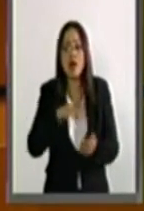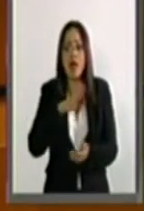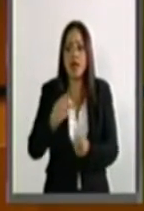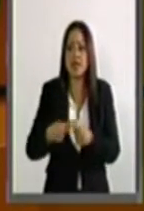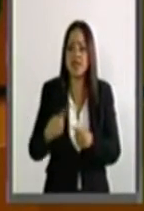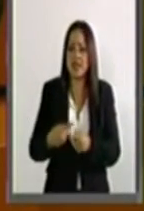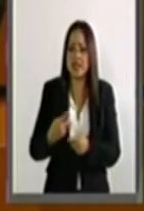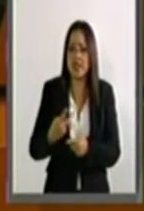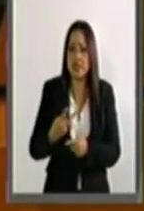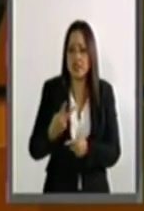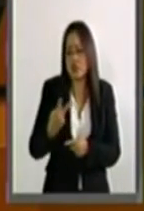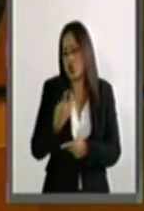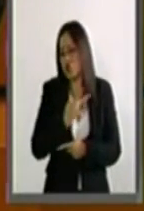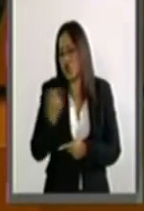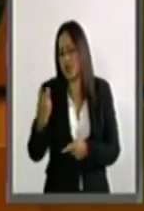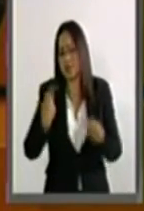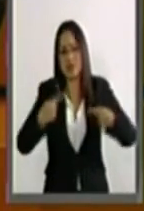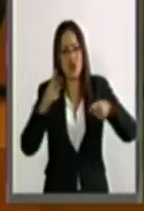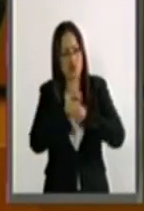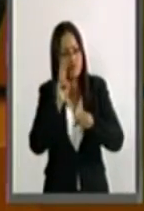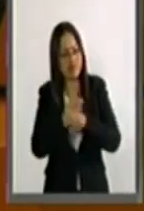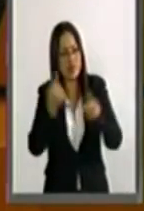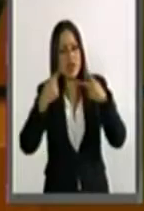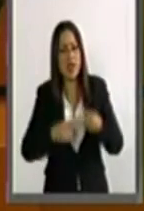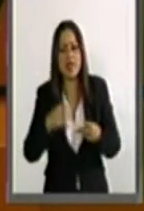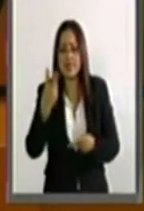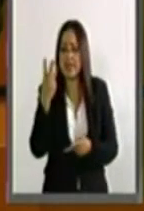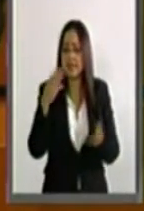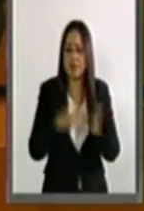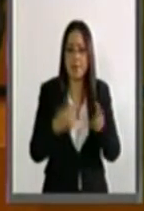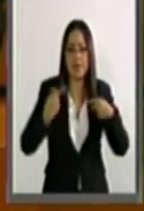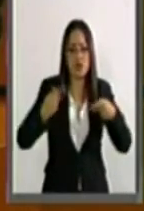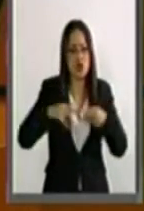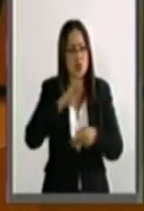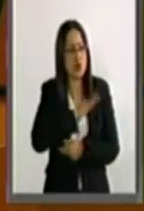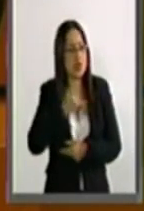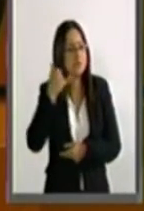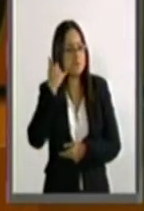200 supervisores y 3.000 operadores.